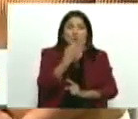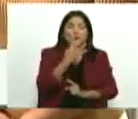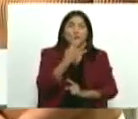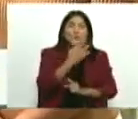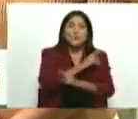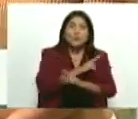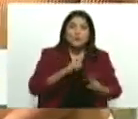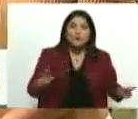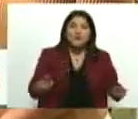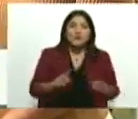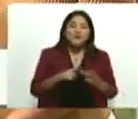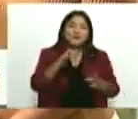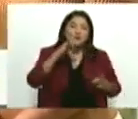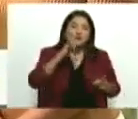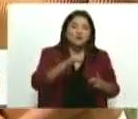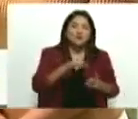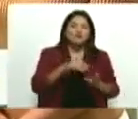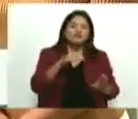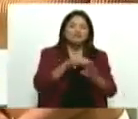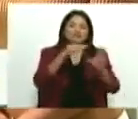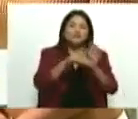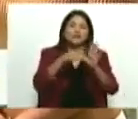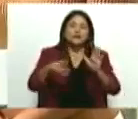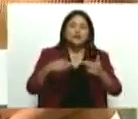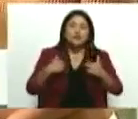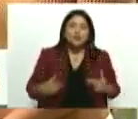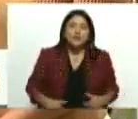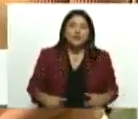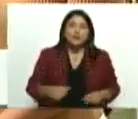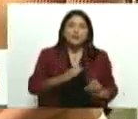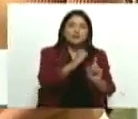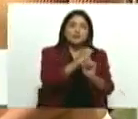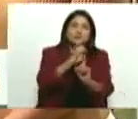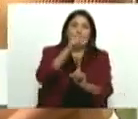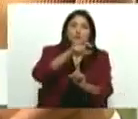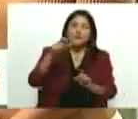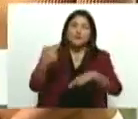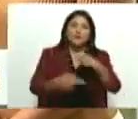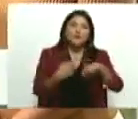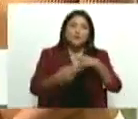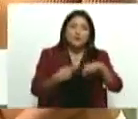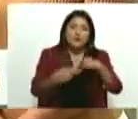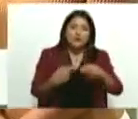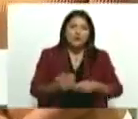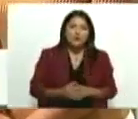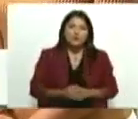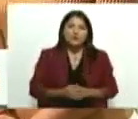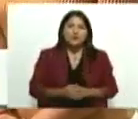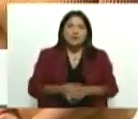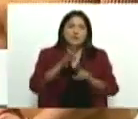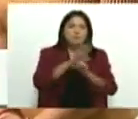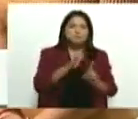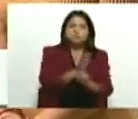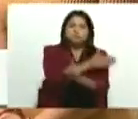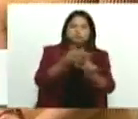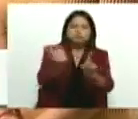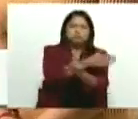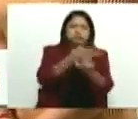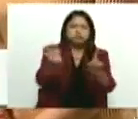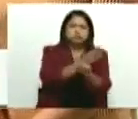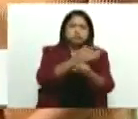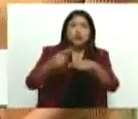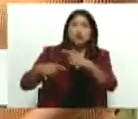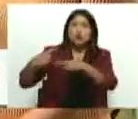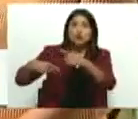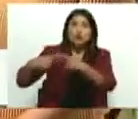la violación de los derechos humanos, el asesinato de revolucionarios, la desaparición de revolucionarios, la tortura como práctica cotidiana